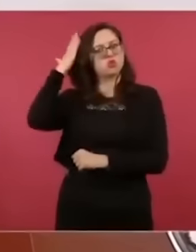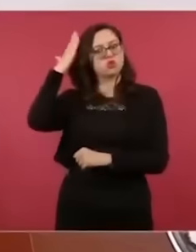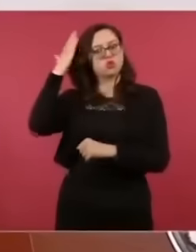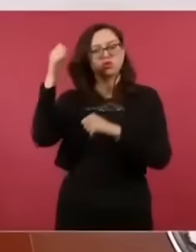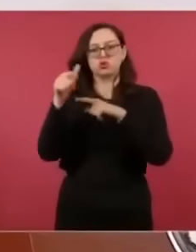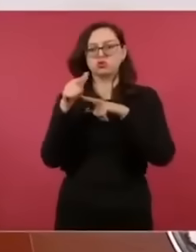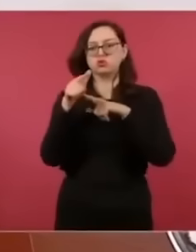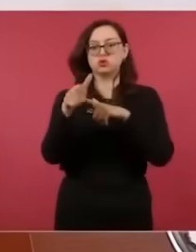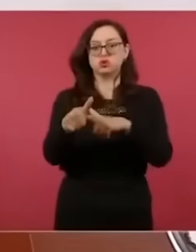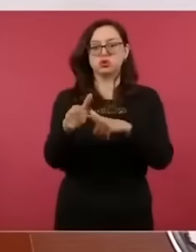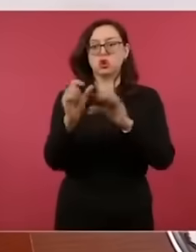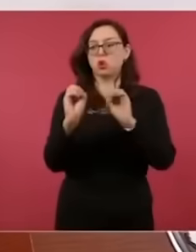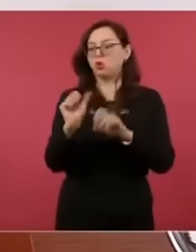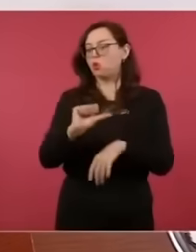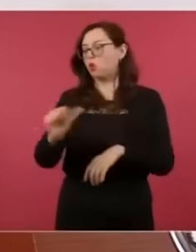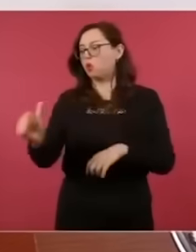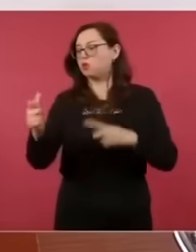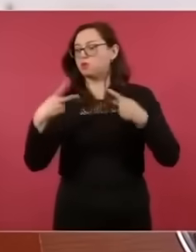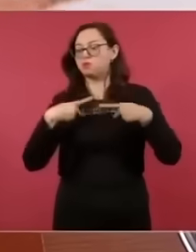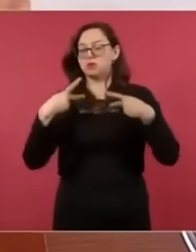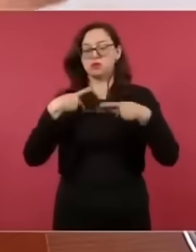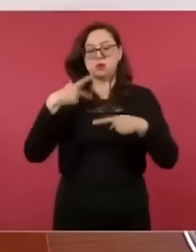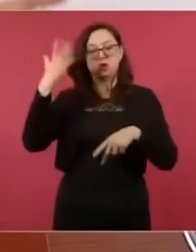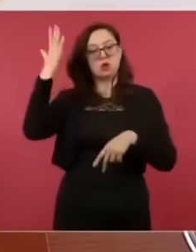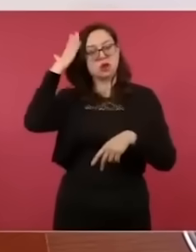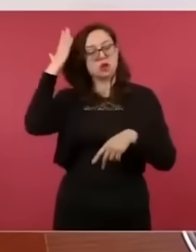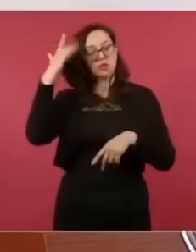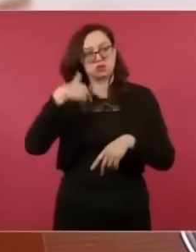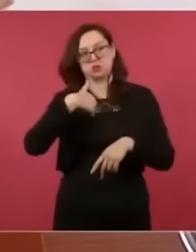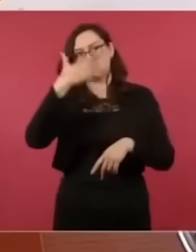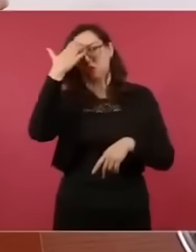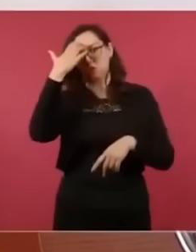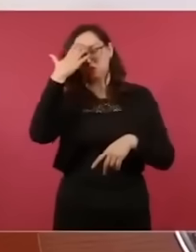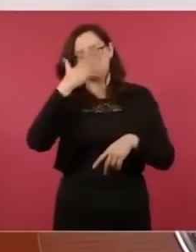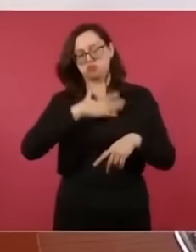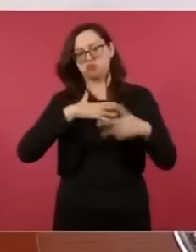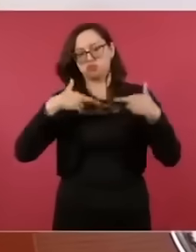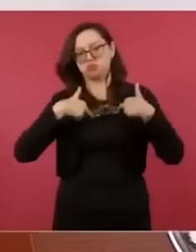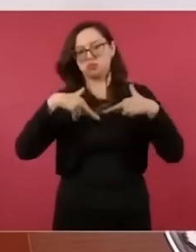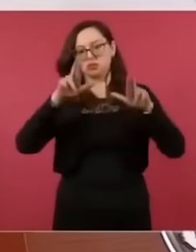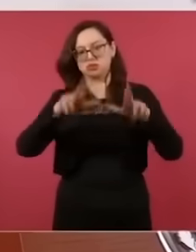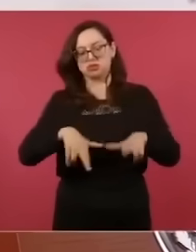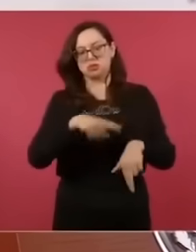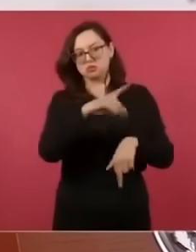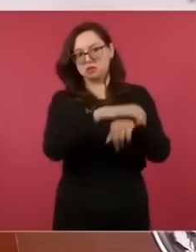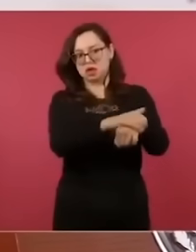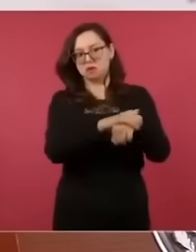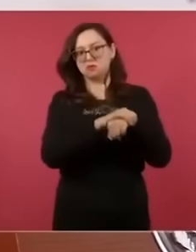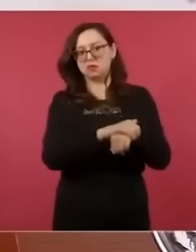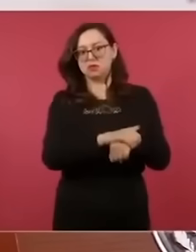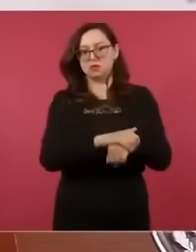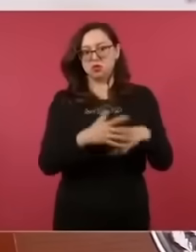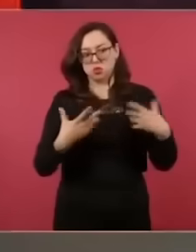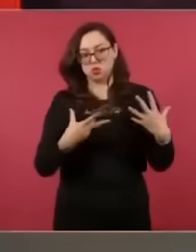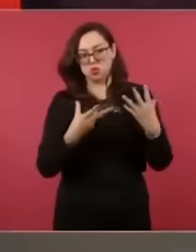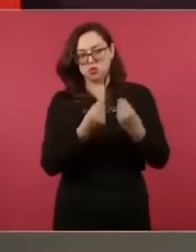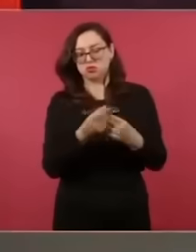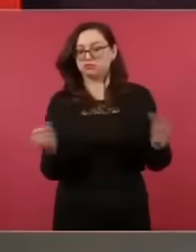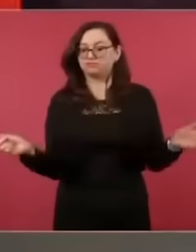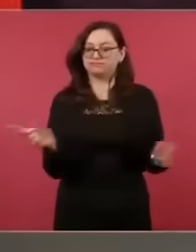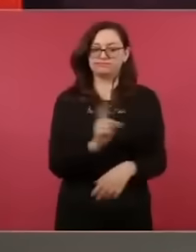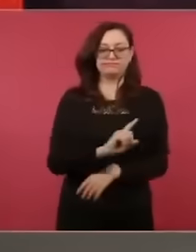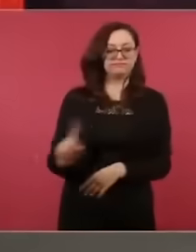Andrés Manuel, yo conformo el movimiento obradorista porque yo luché junto a